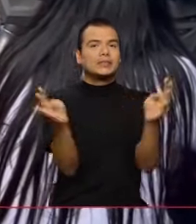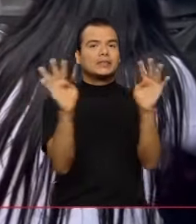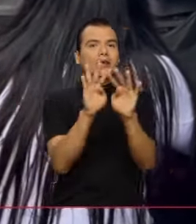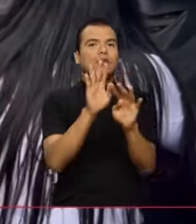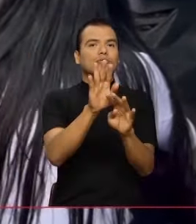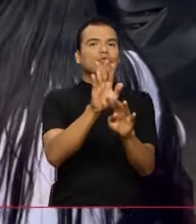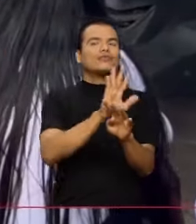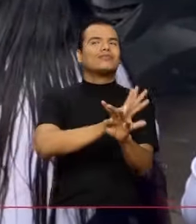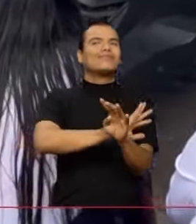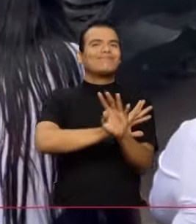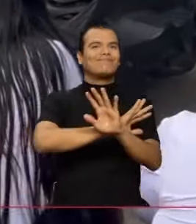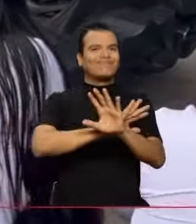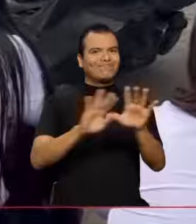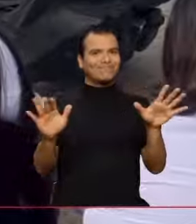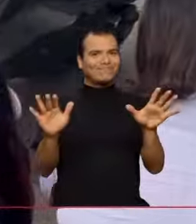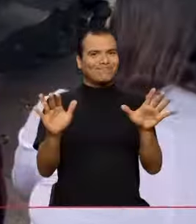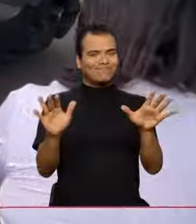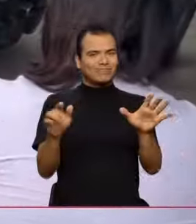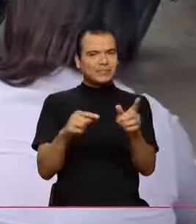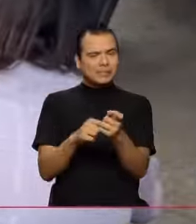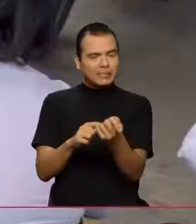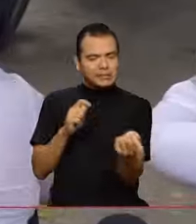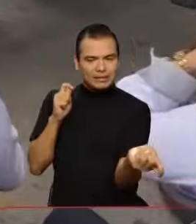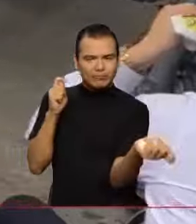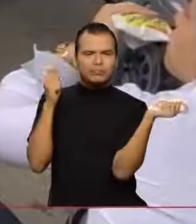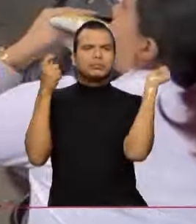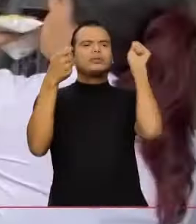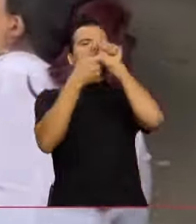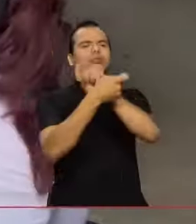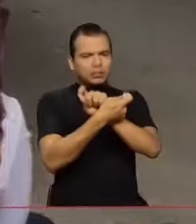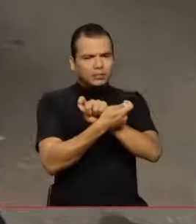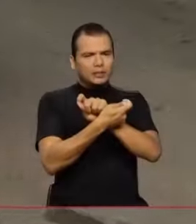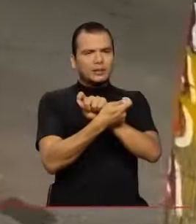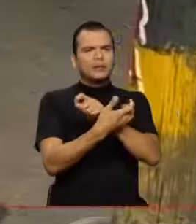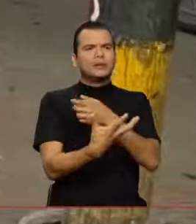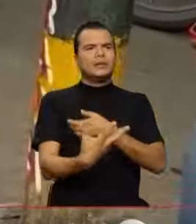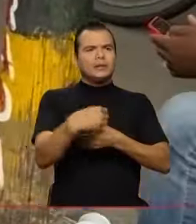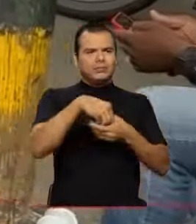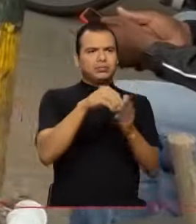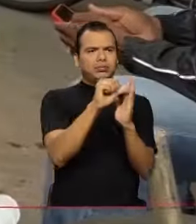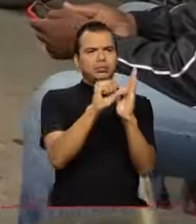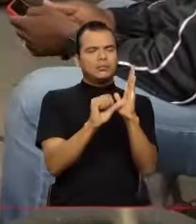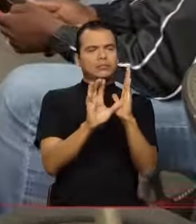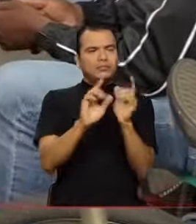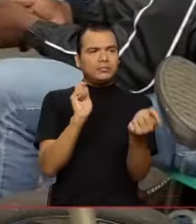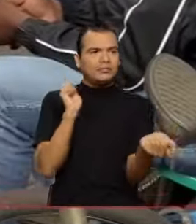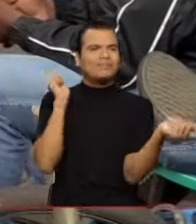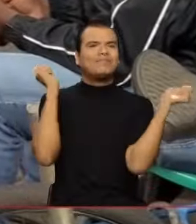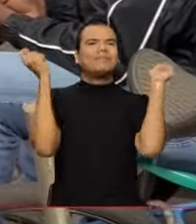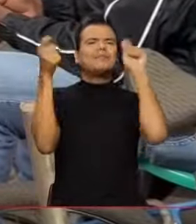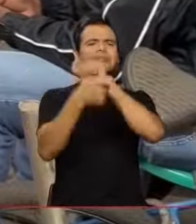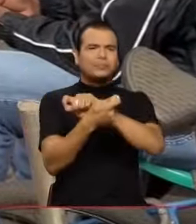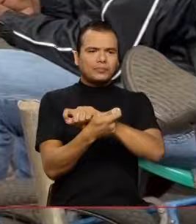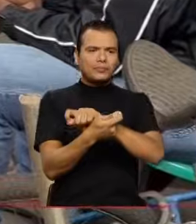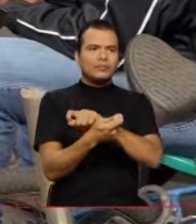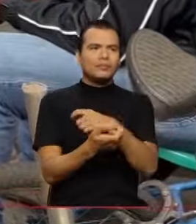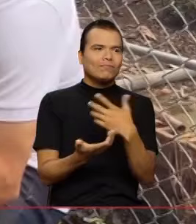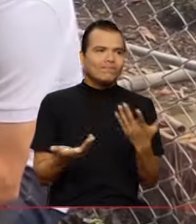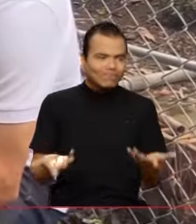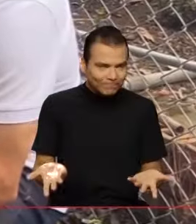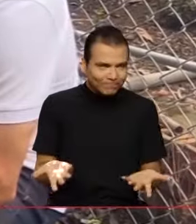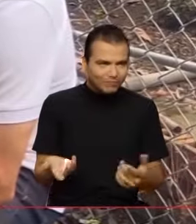Senado, allí entonces le hacen un cambio sustancial al articulado, y ese cambio sustancial